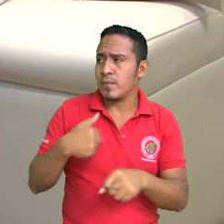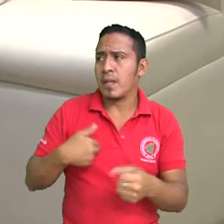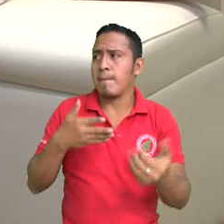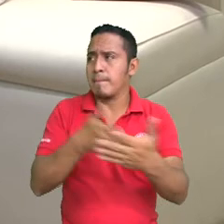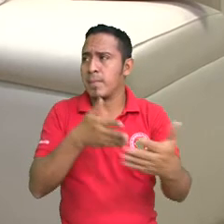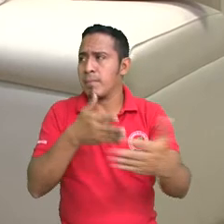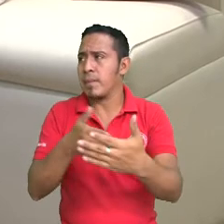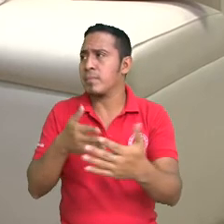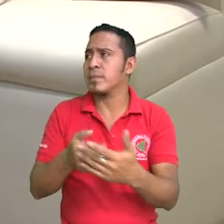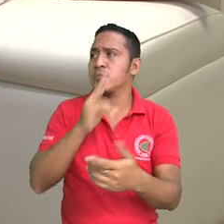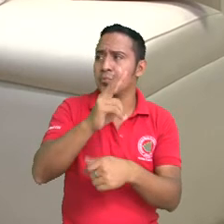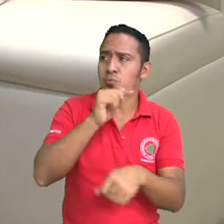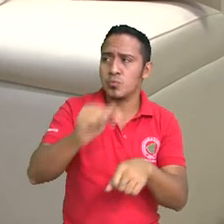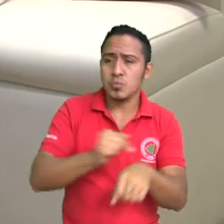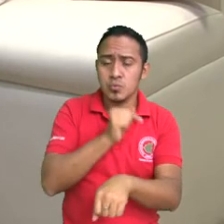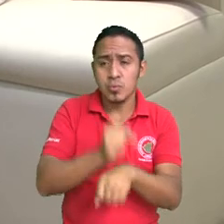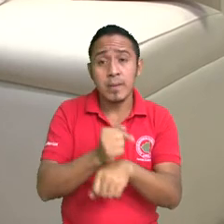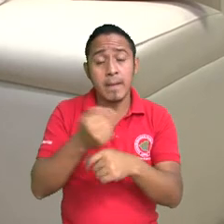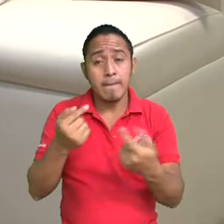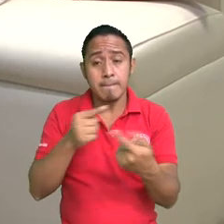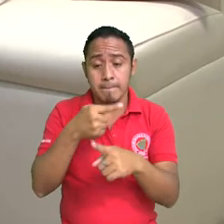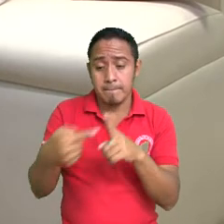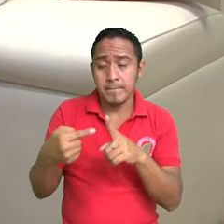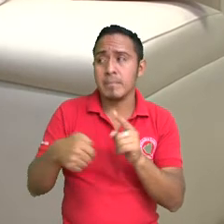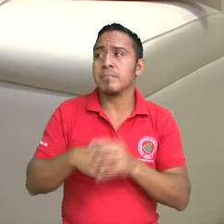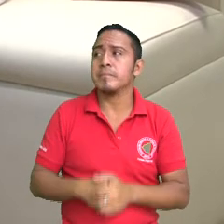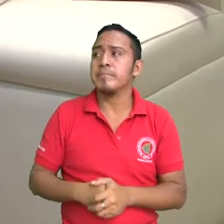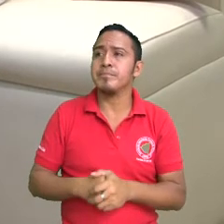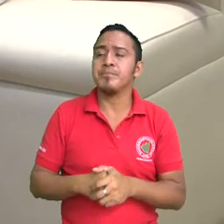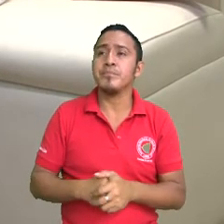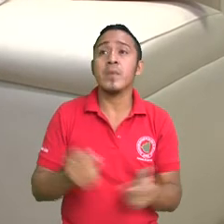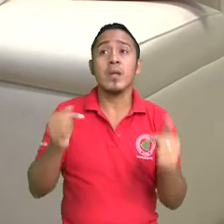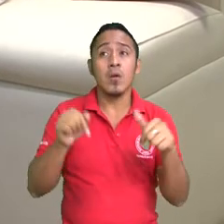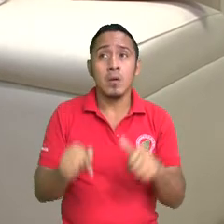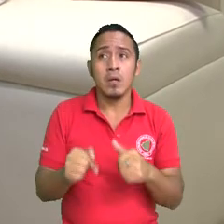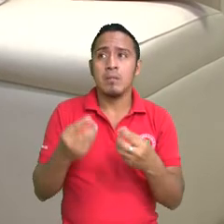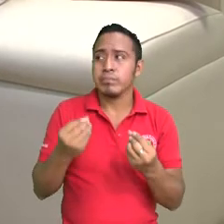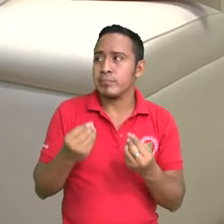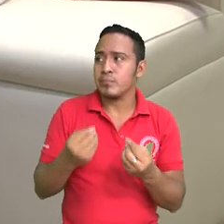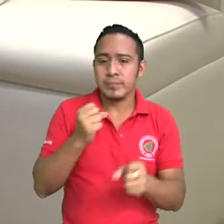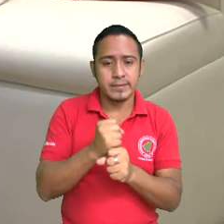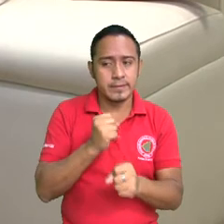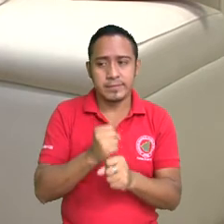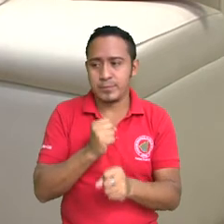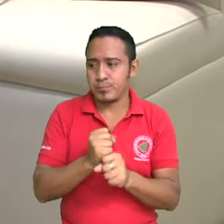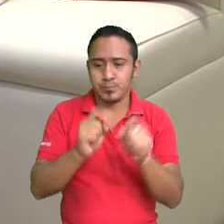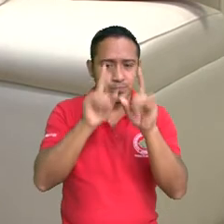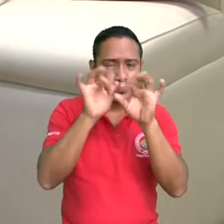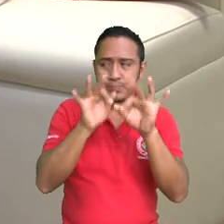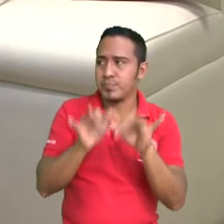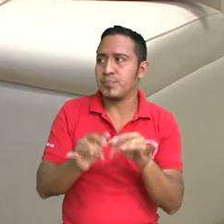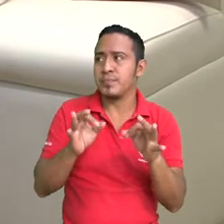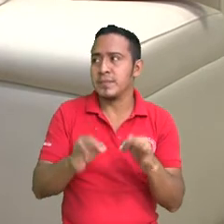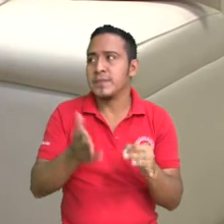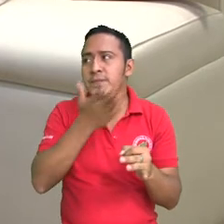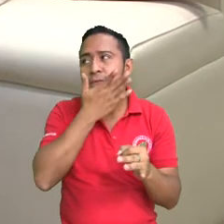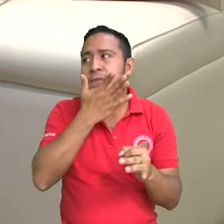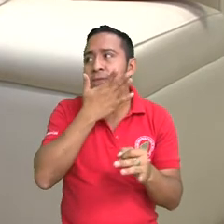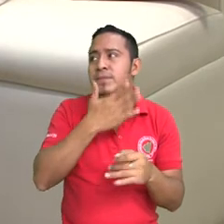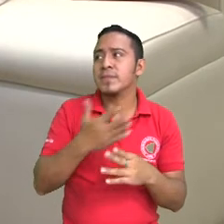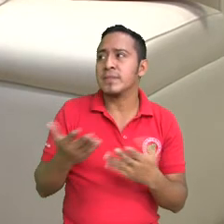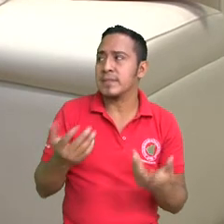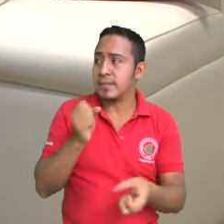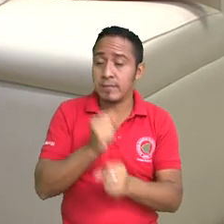2 horas y media. Es importante notar de que ahora se ha vuelto muy electrónico nuestro trabajo y que es difícil mantener estos